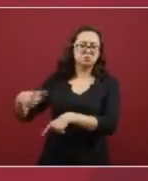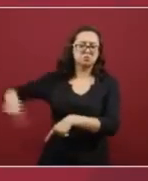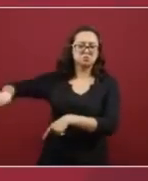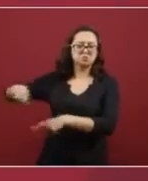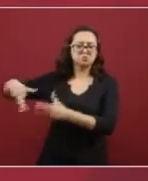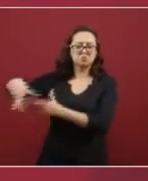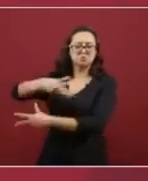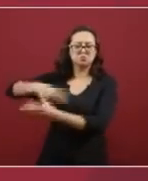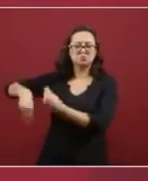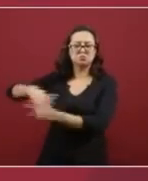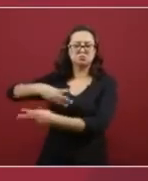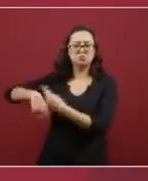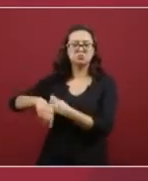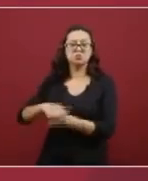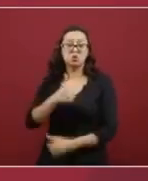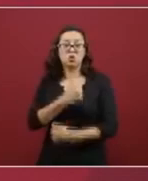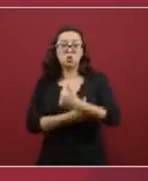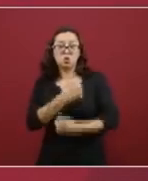La competencia.